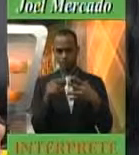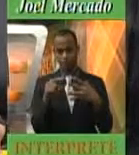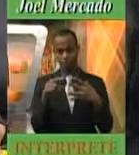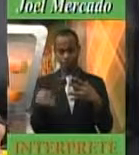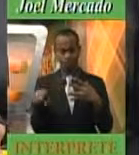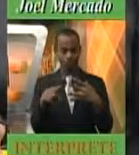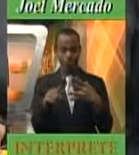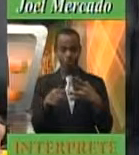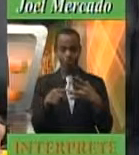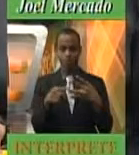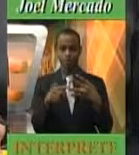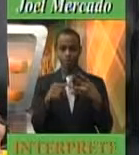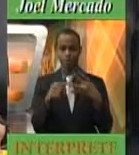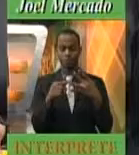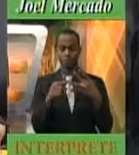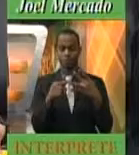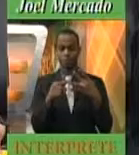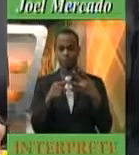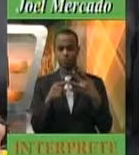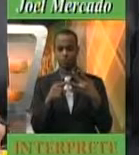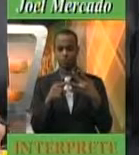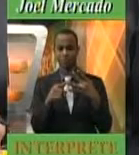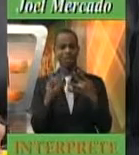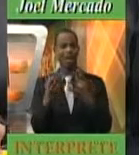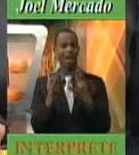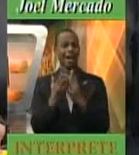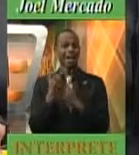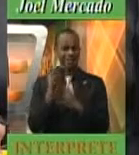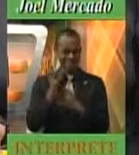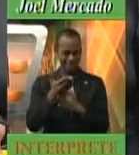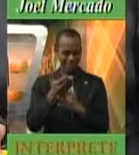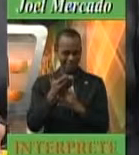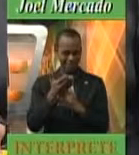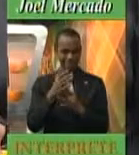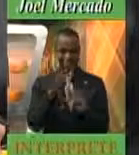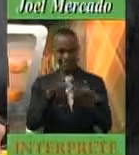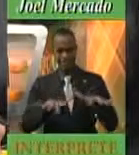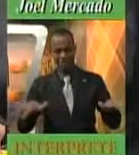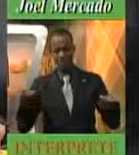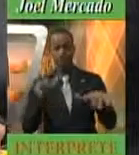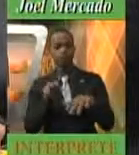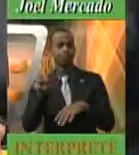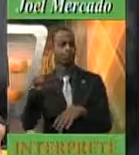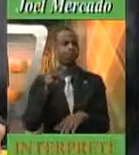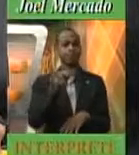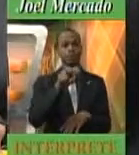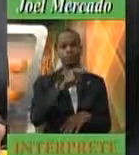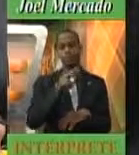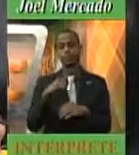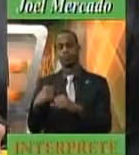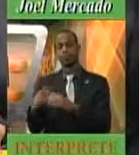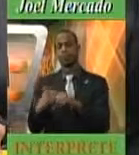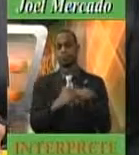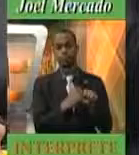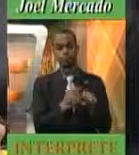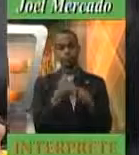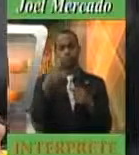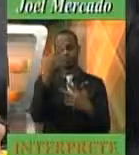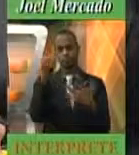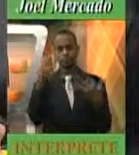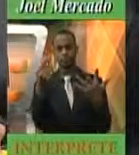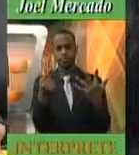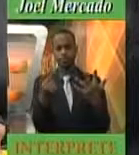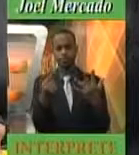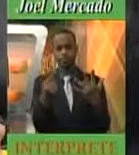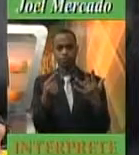que no existen. Tiene el tema de la accesibilidad al entorno, que tiene que ver entonces con la defensa de todo el